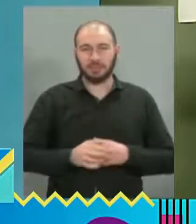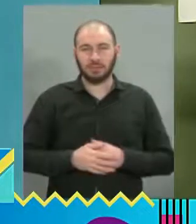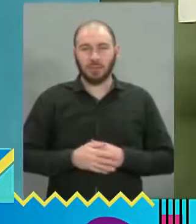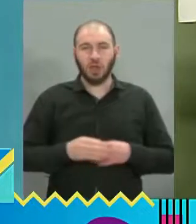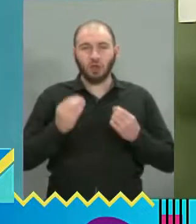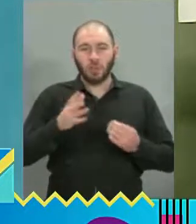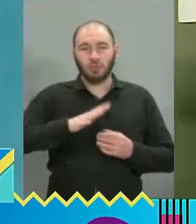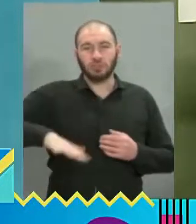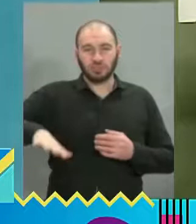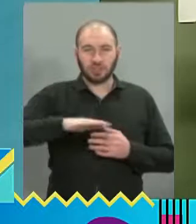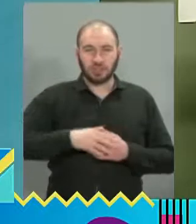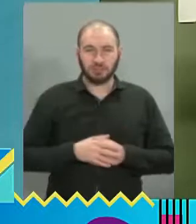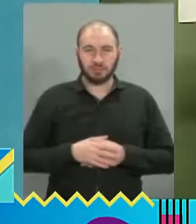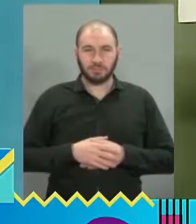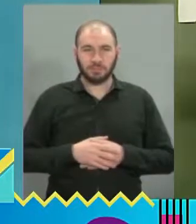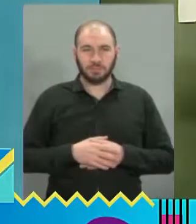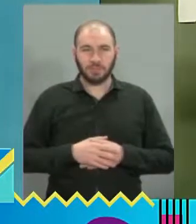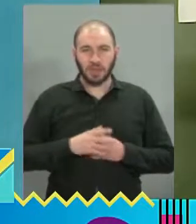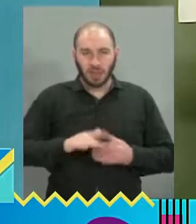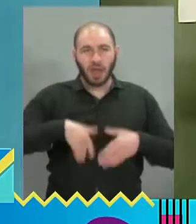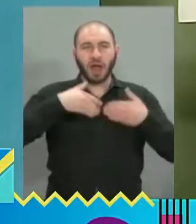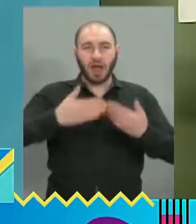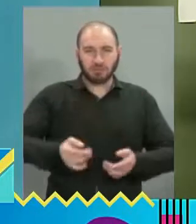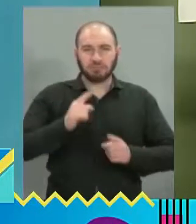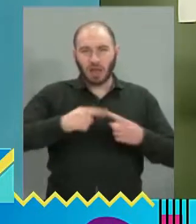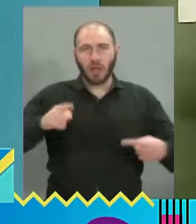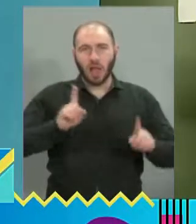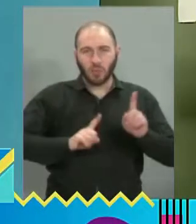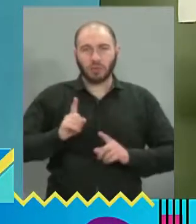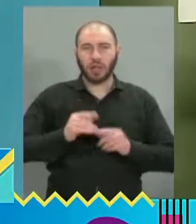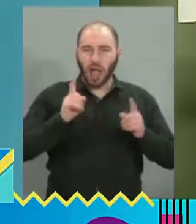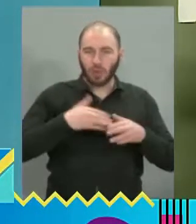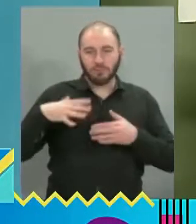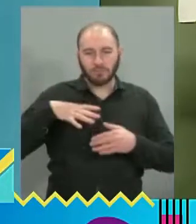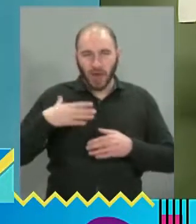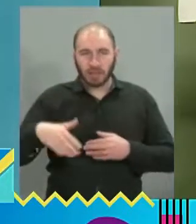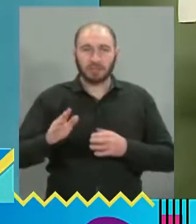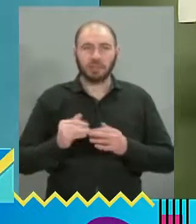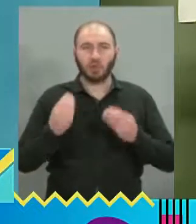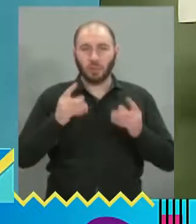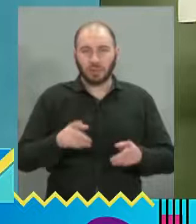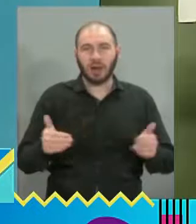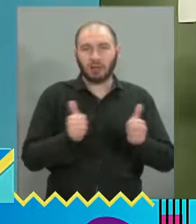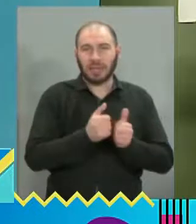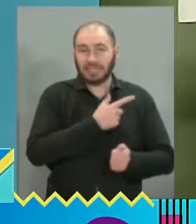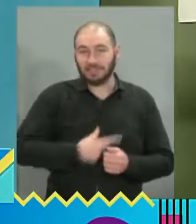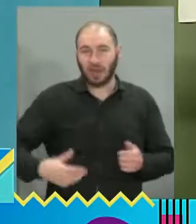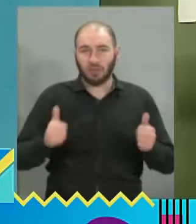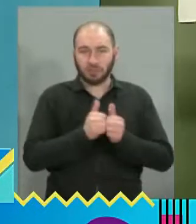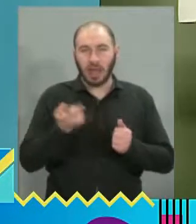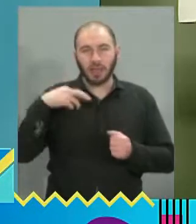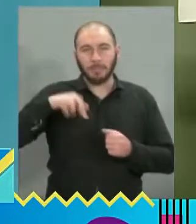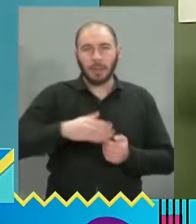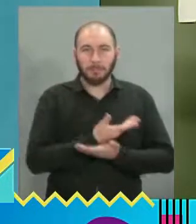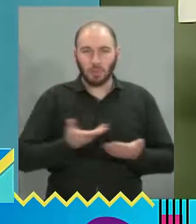la sociedad ha avanzado en ciertas cosas, en cuáles no, desde dónde acompaña también el Estado, lo decíamos recién, desde las